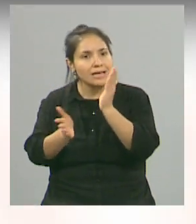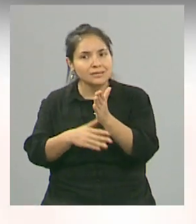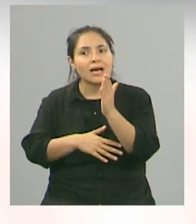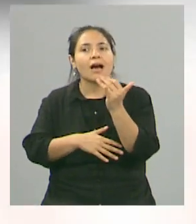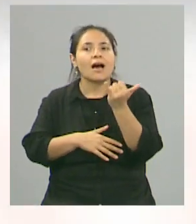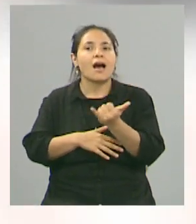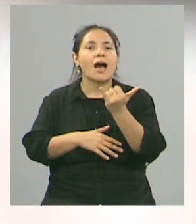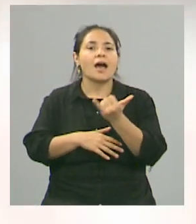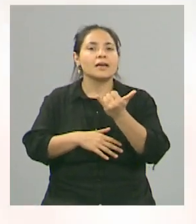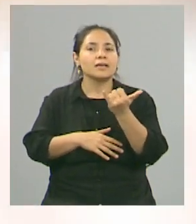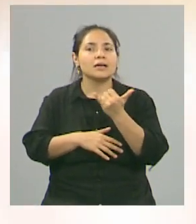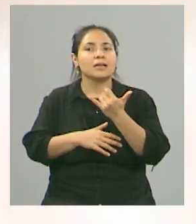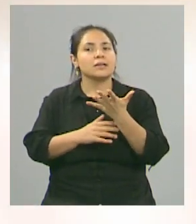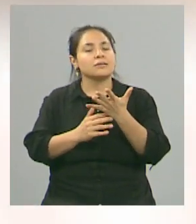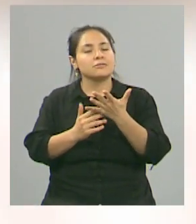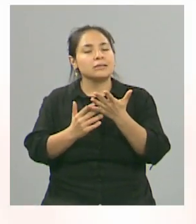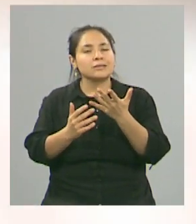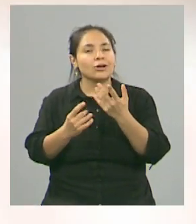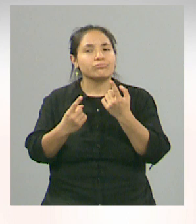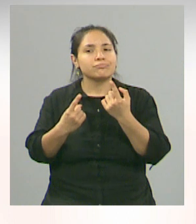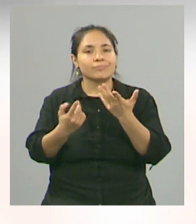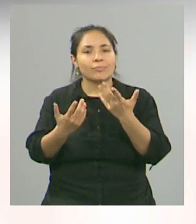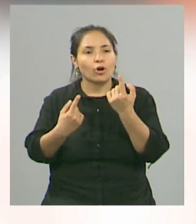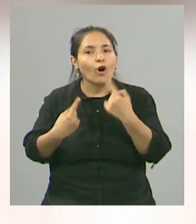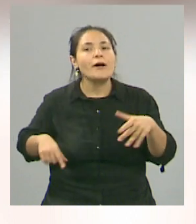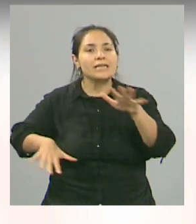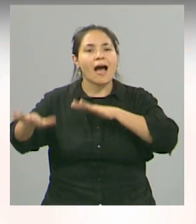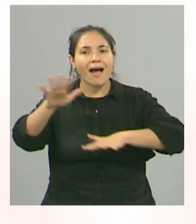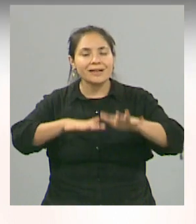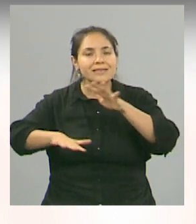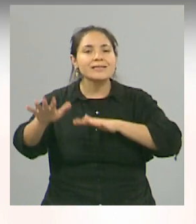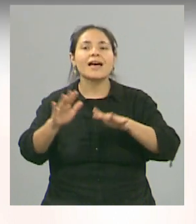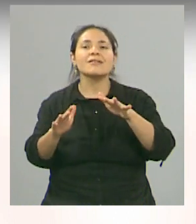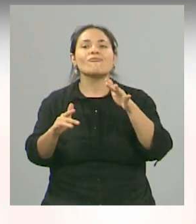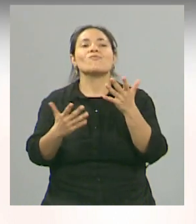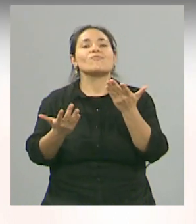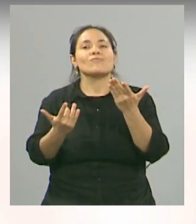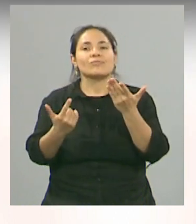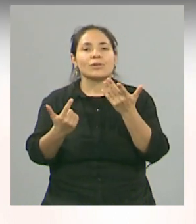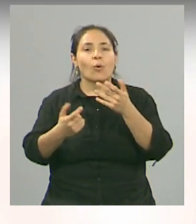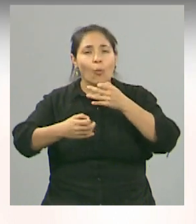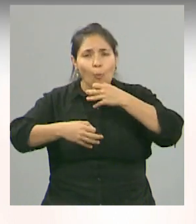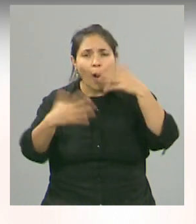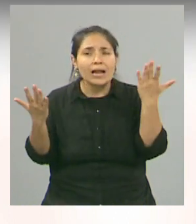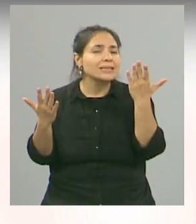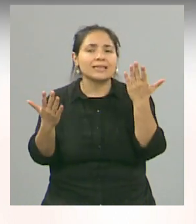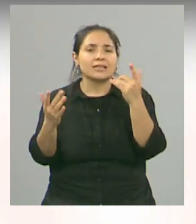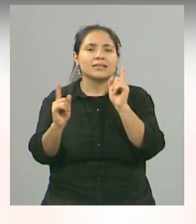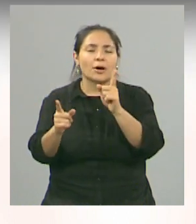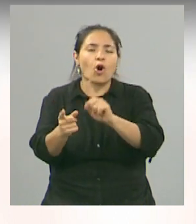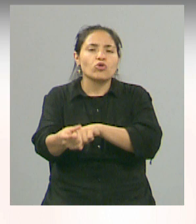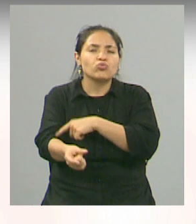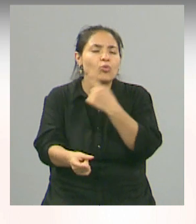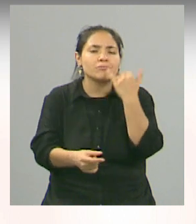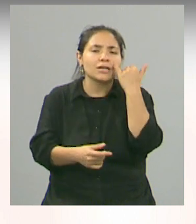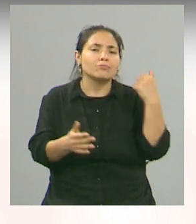que no son cualquier práctica, son prácticas, como le llamamos nosotros, institucionales, pero son prácticas arbitrarias y estructurales. Son esas